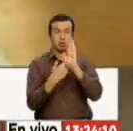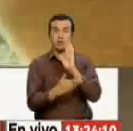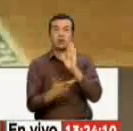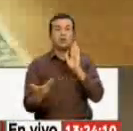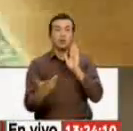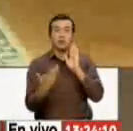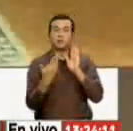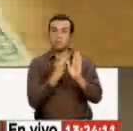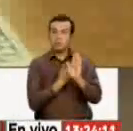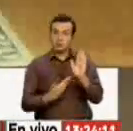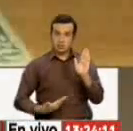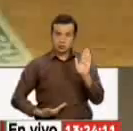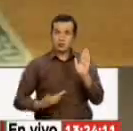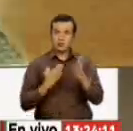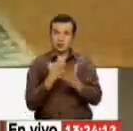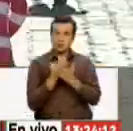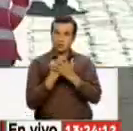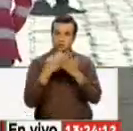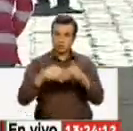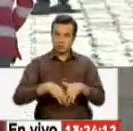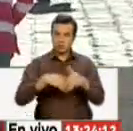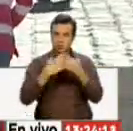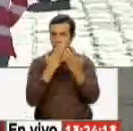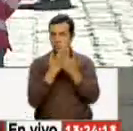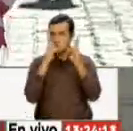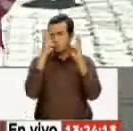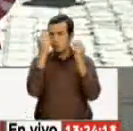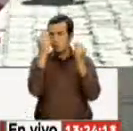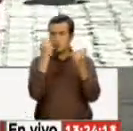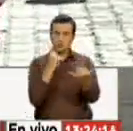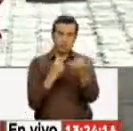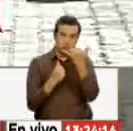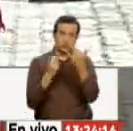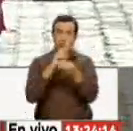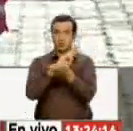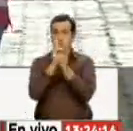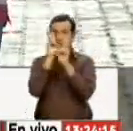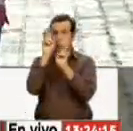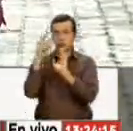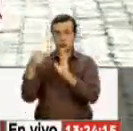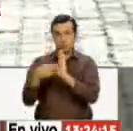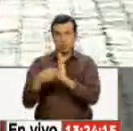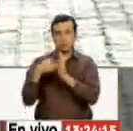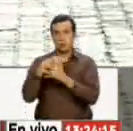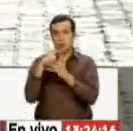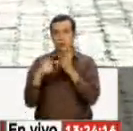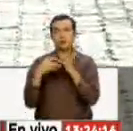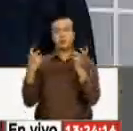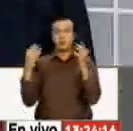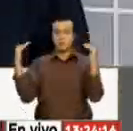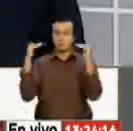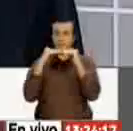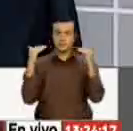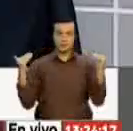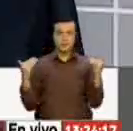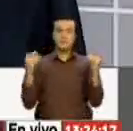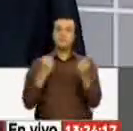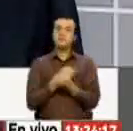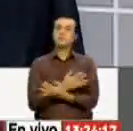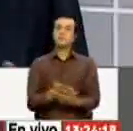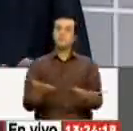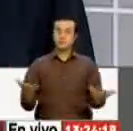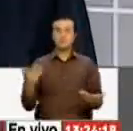Ejecutivo para reactivar la economía, entre ellos el tema del dinero electrónico y reformas tributarias que buscaban equidad. En ese